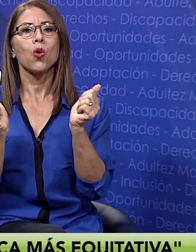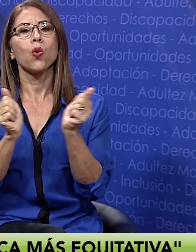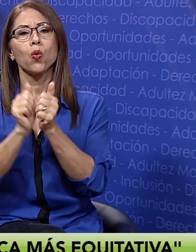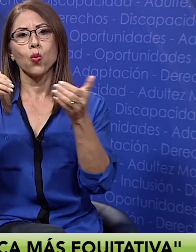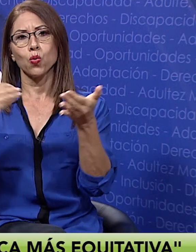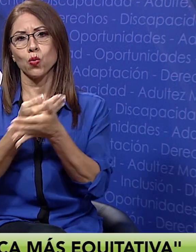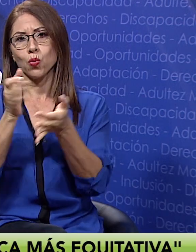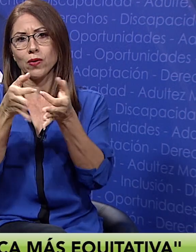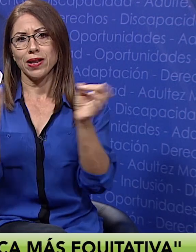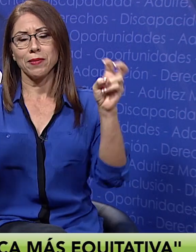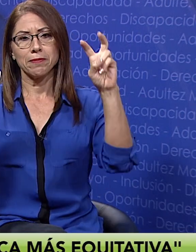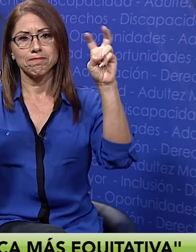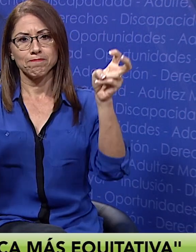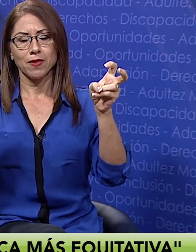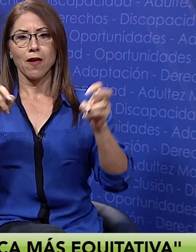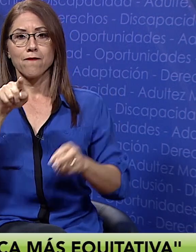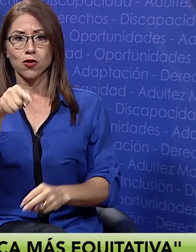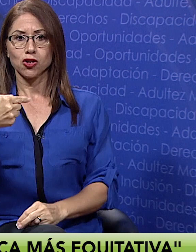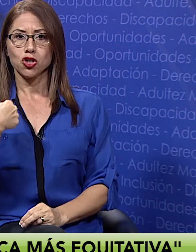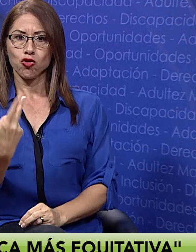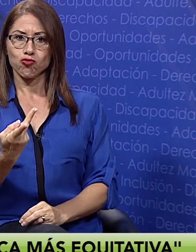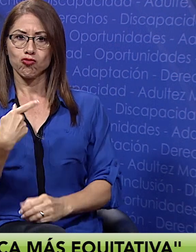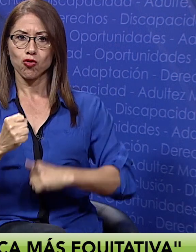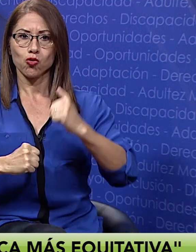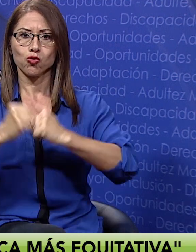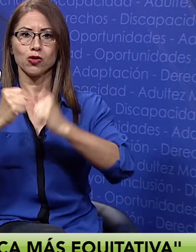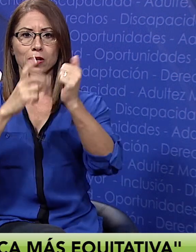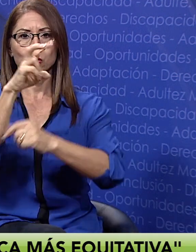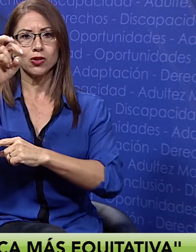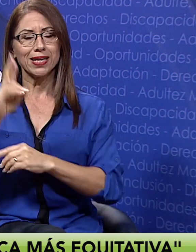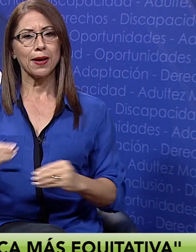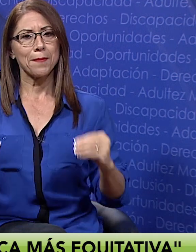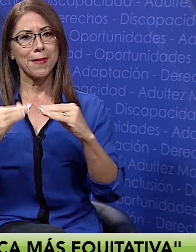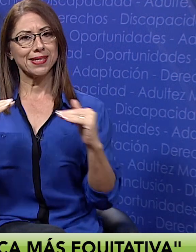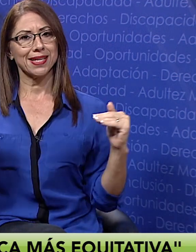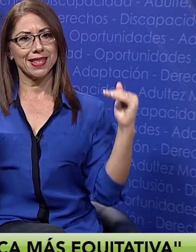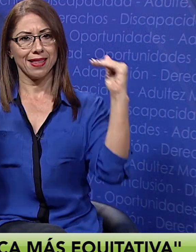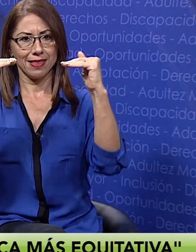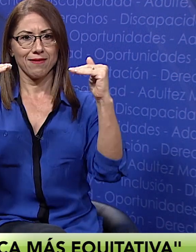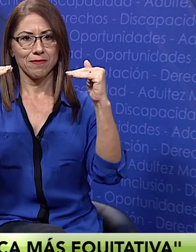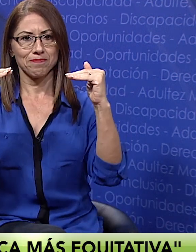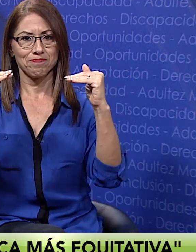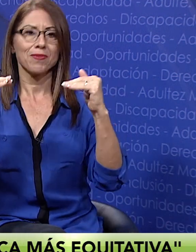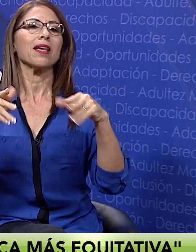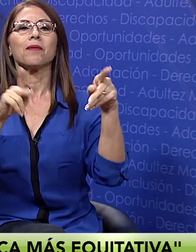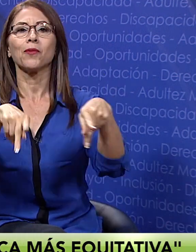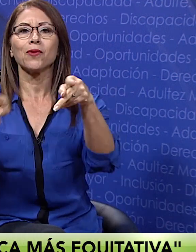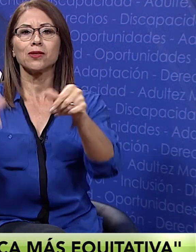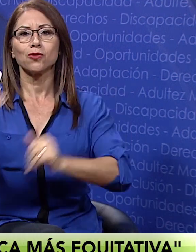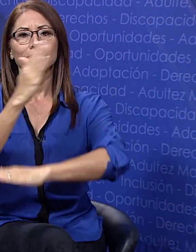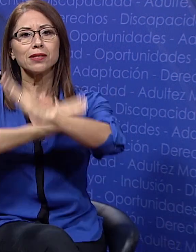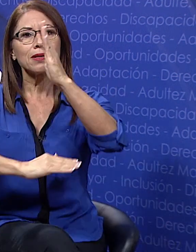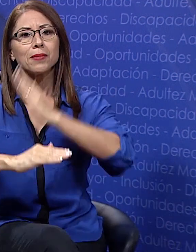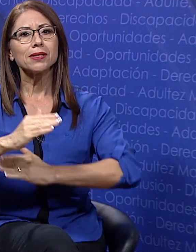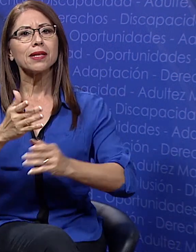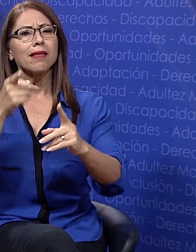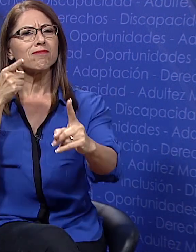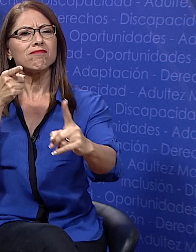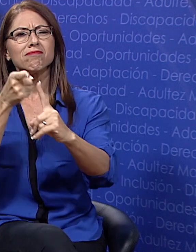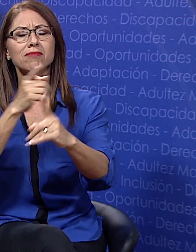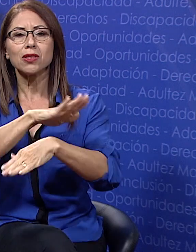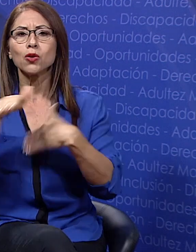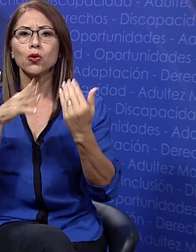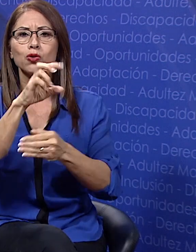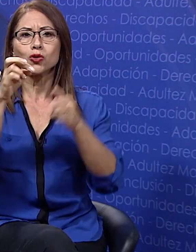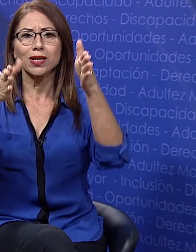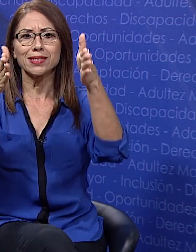7600. Con el nuevo lema Vos y yo, construyendo una Costa Rica más equitativa, la población con discapacidad busca que todos